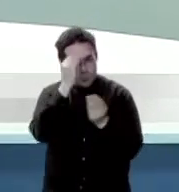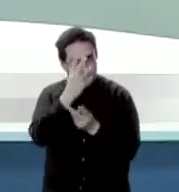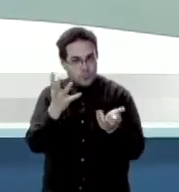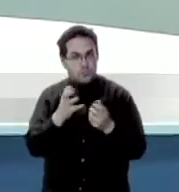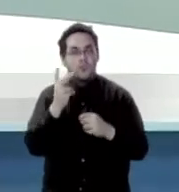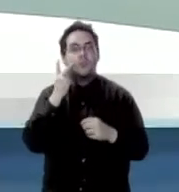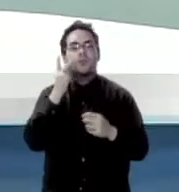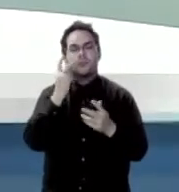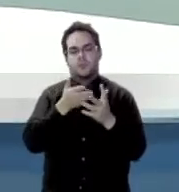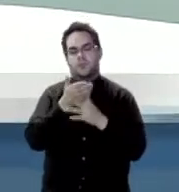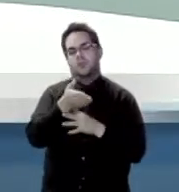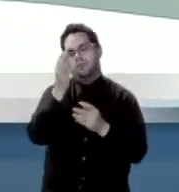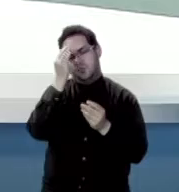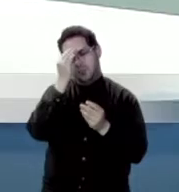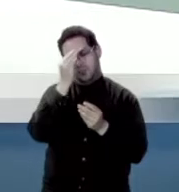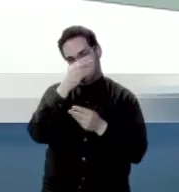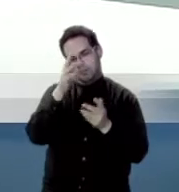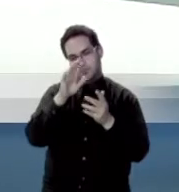de internet